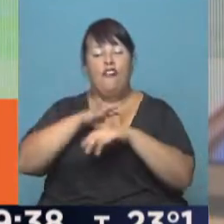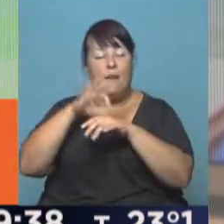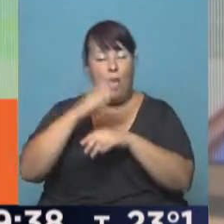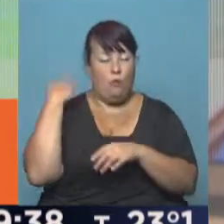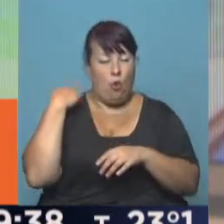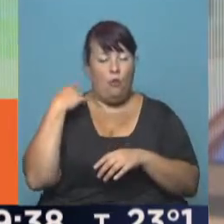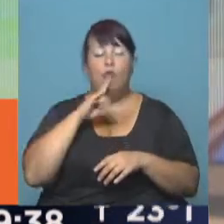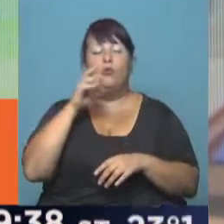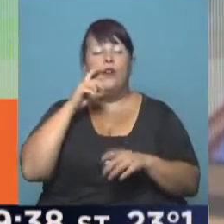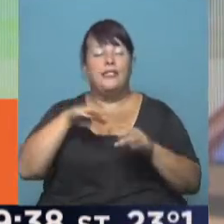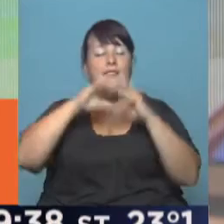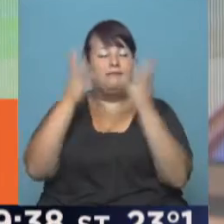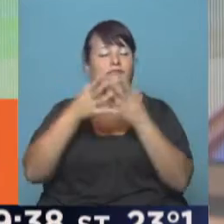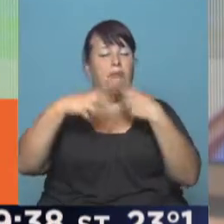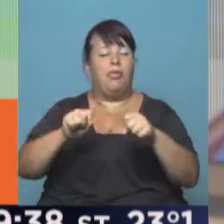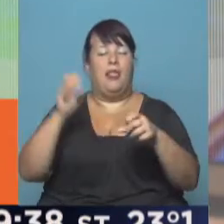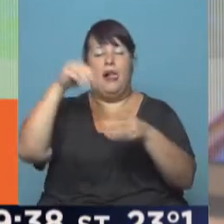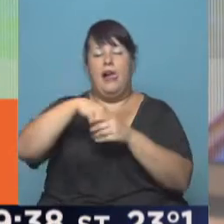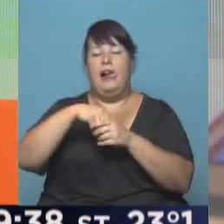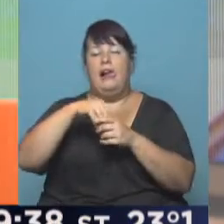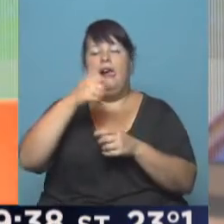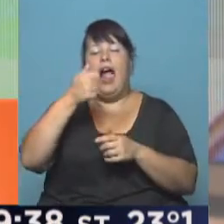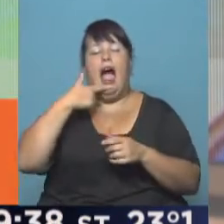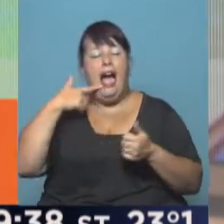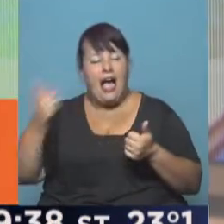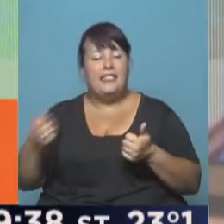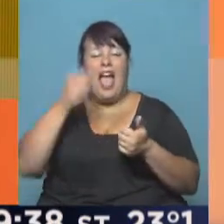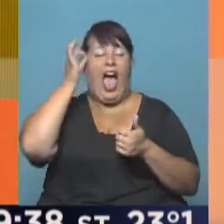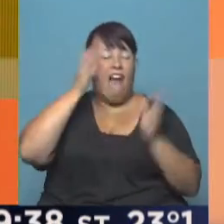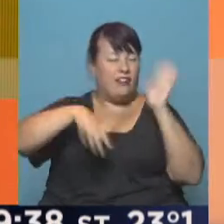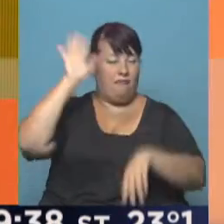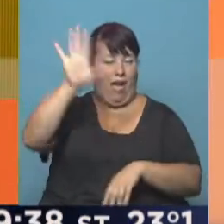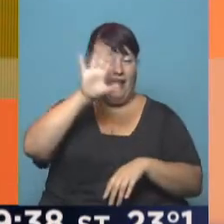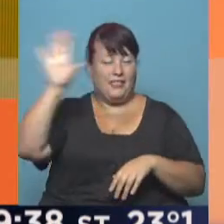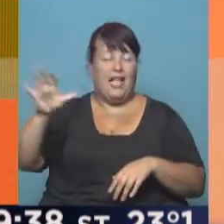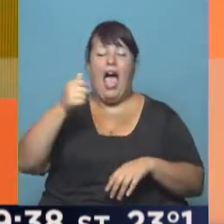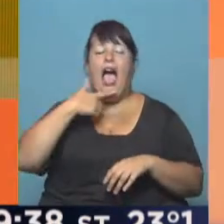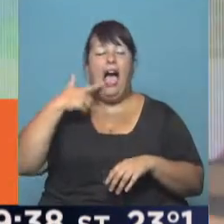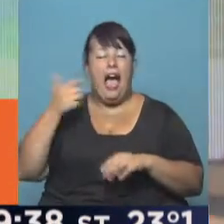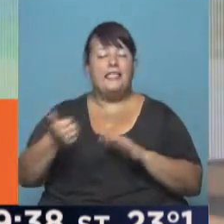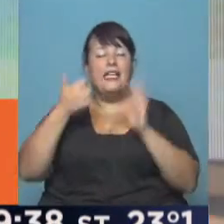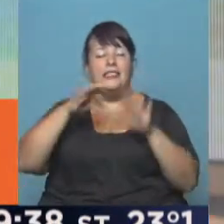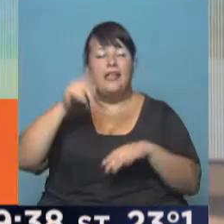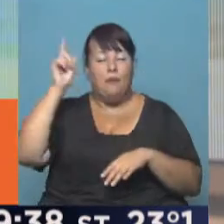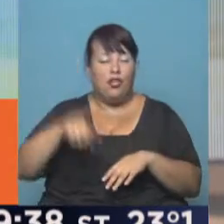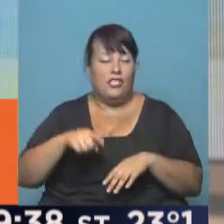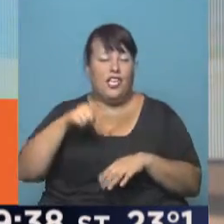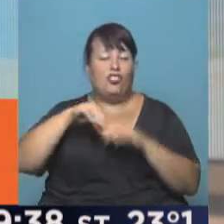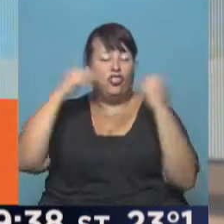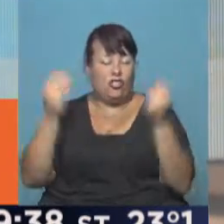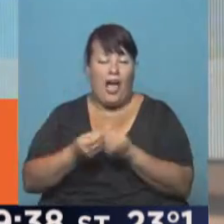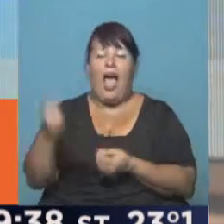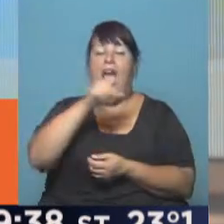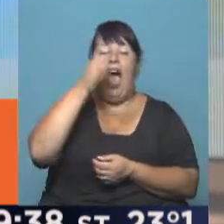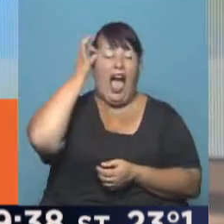tuberculosis a nivel mundial están determinados a nivel de Asia y de África. Asia tiene un 60% de los casos totales